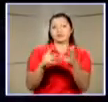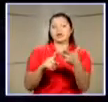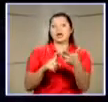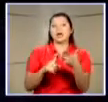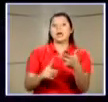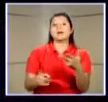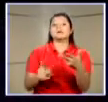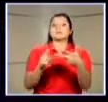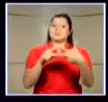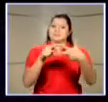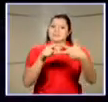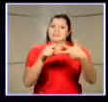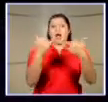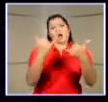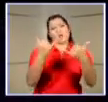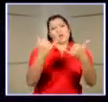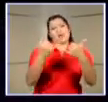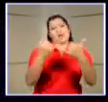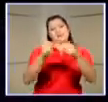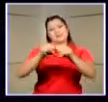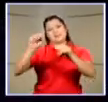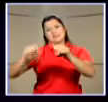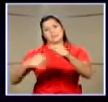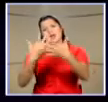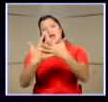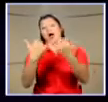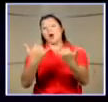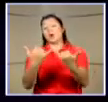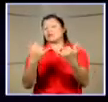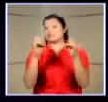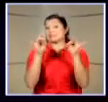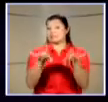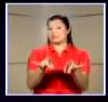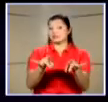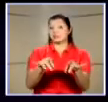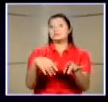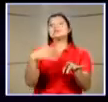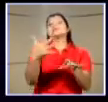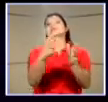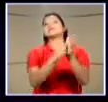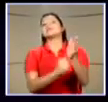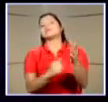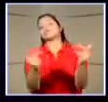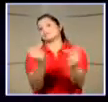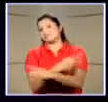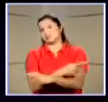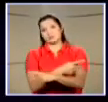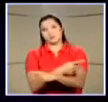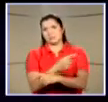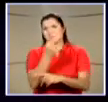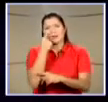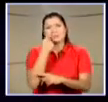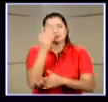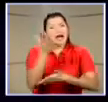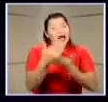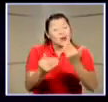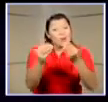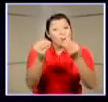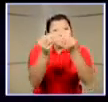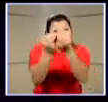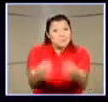la deteriorada situación del sistema penitenciario nacional. Vamos a ver algo tan esencial para el